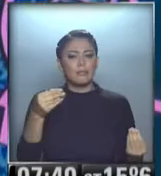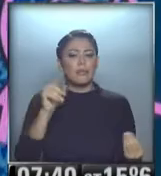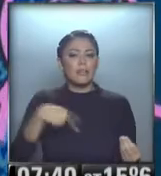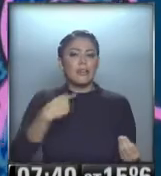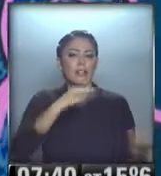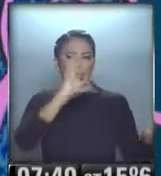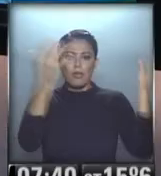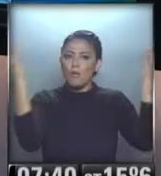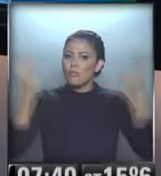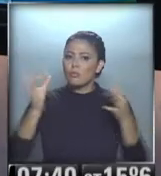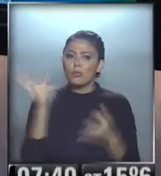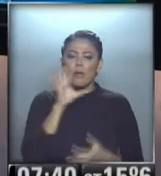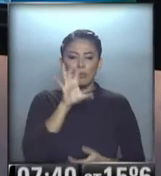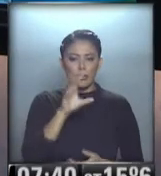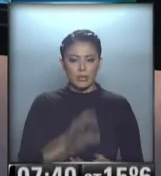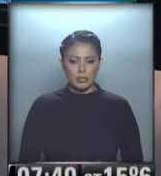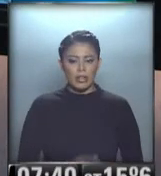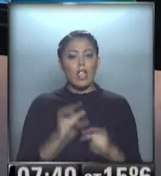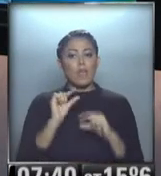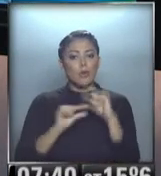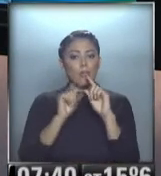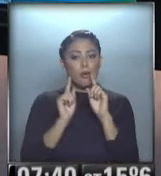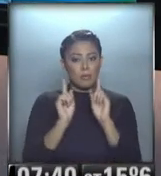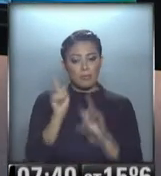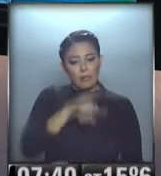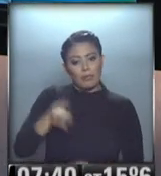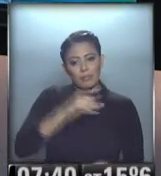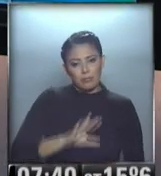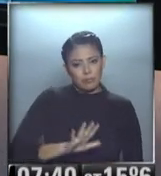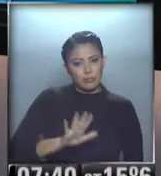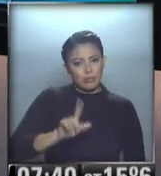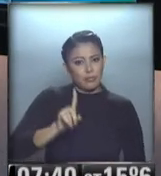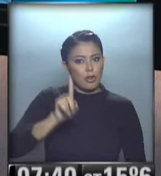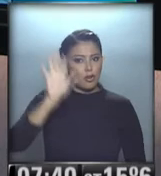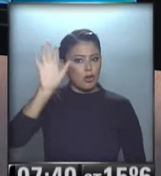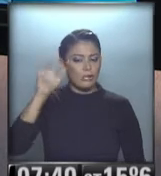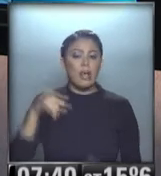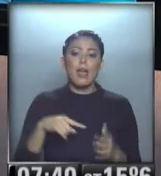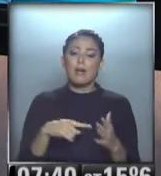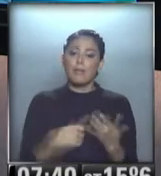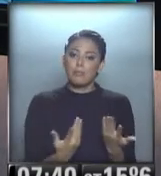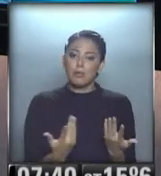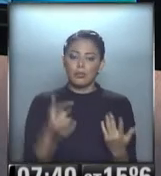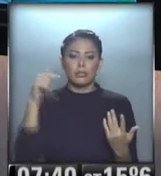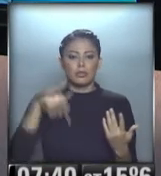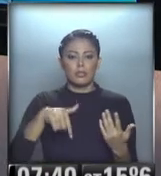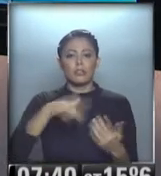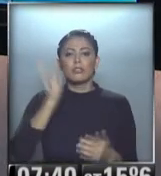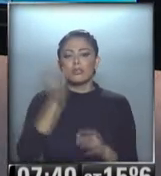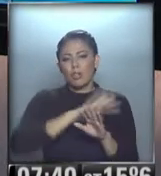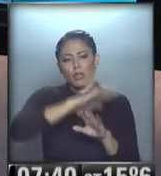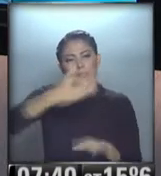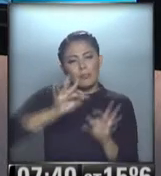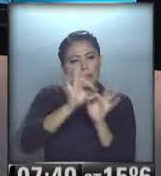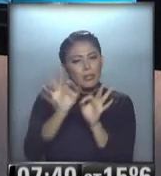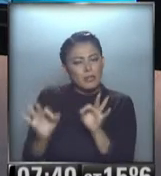en la provincia y de a poquito se va moviendo hacia el norte, pero ha hecho que las condiciones refresquen mucho en la costa atlántica, en la ciudad